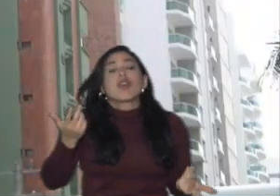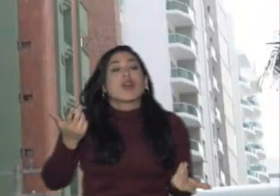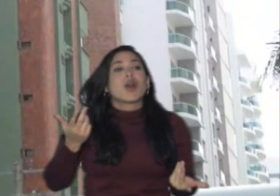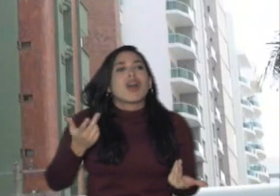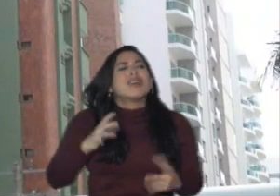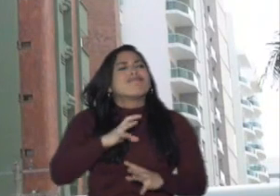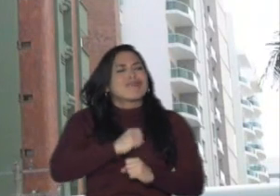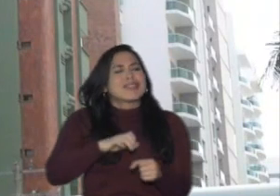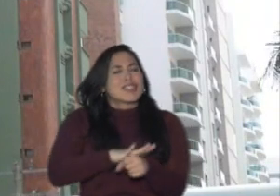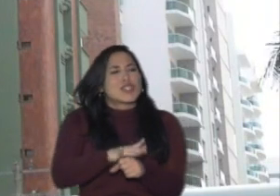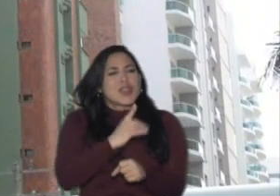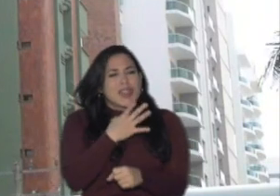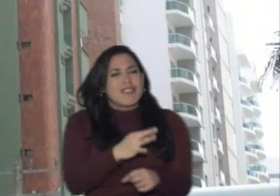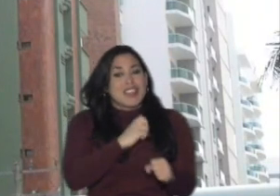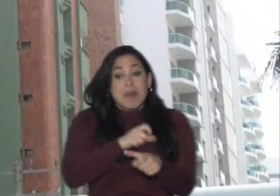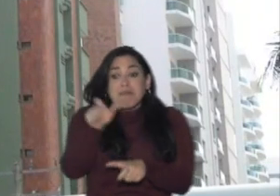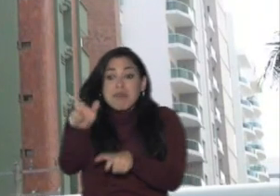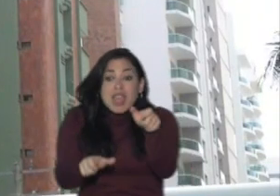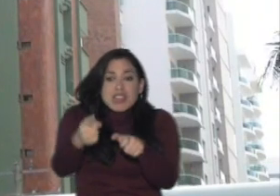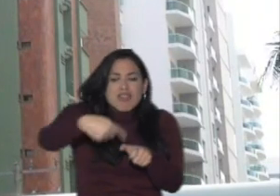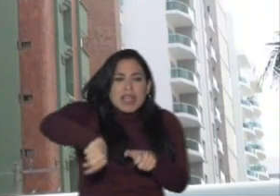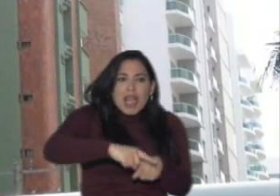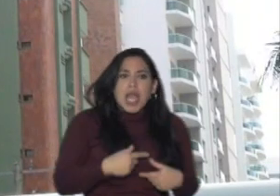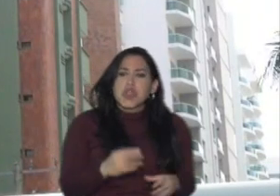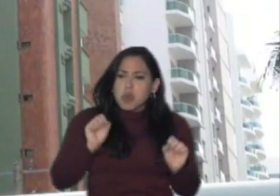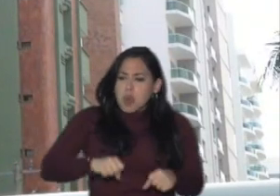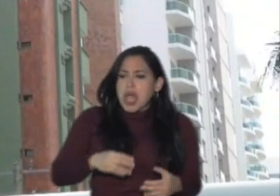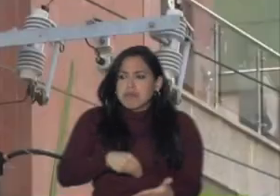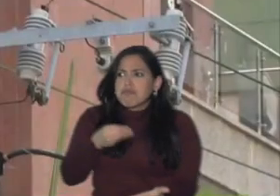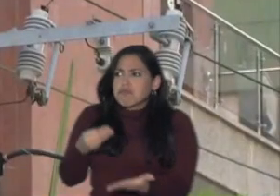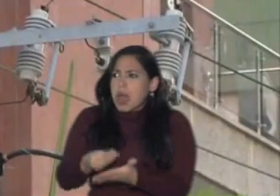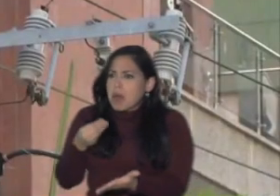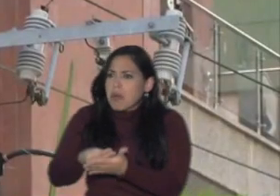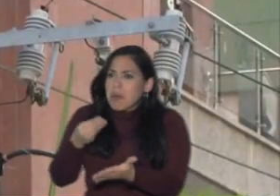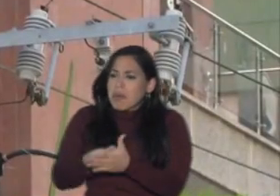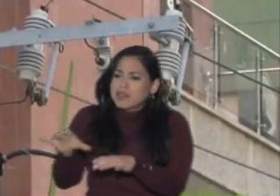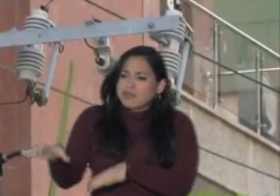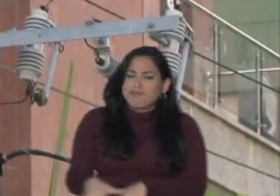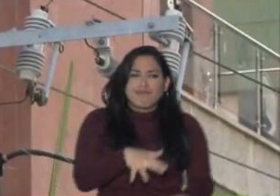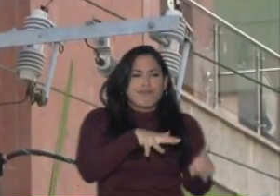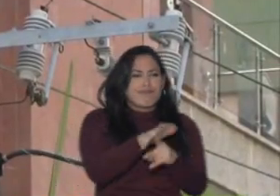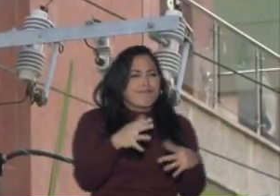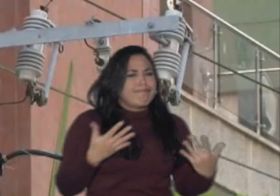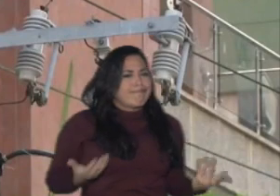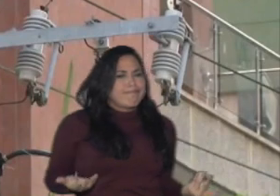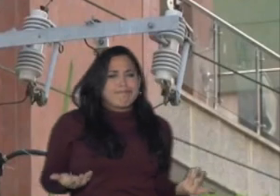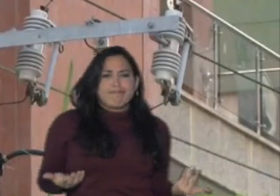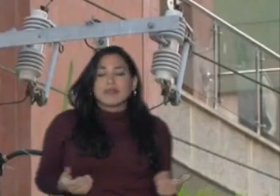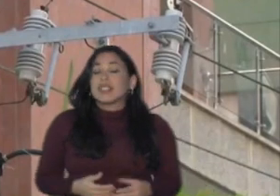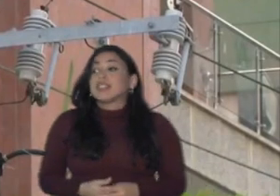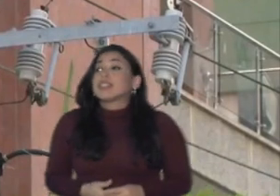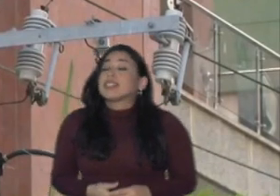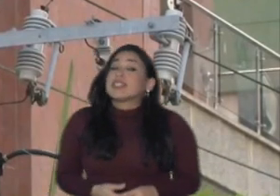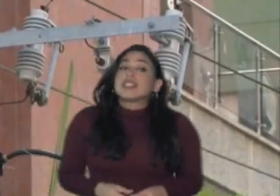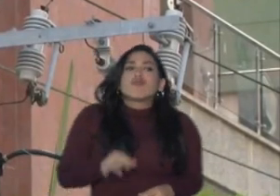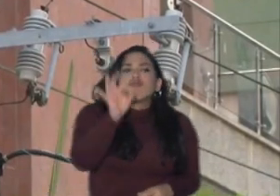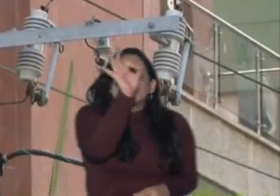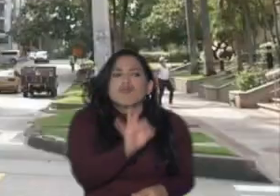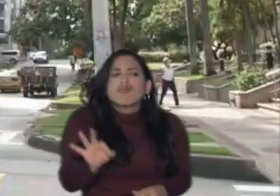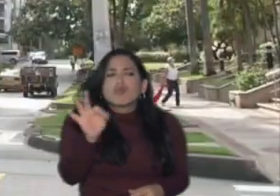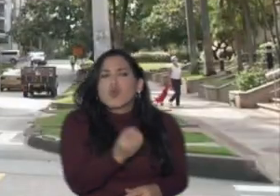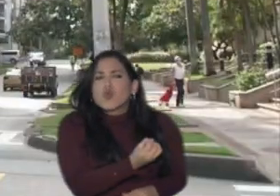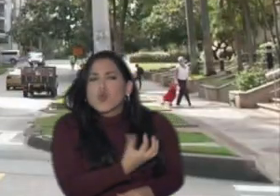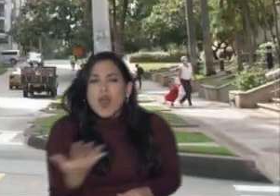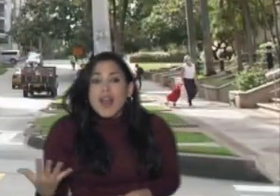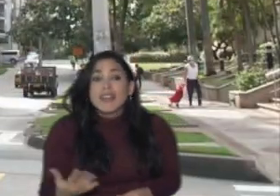es lamentable ver cómo gente que perfectamente pudiera pagar el servicio, pues comete este tipo de conductas. ¿Porcentaje? Entonces, ¿estamos